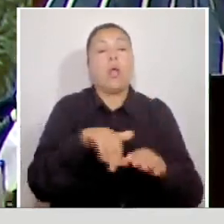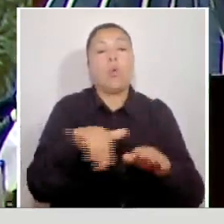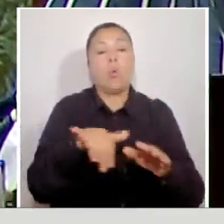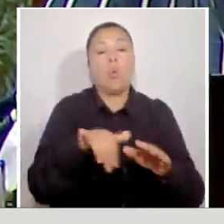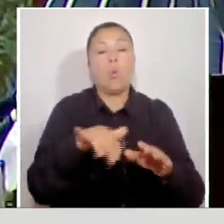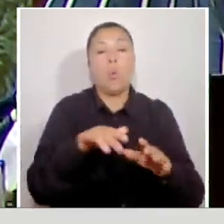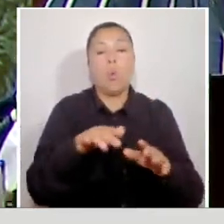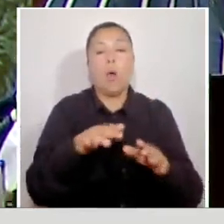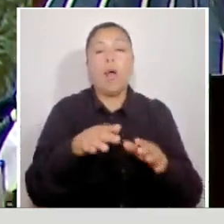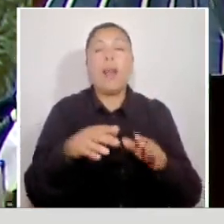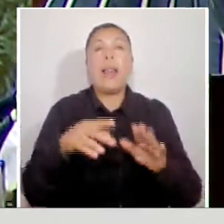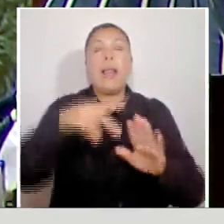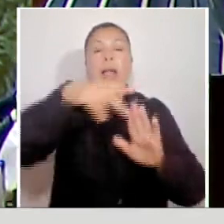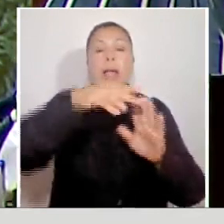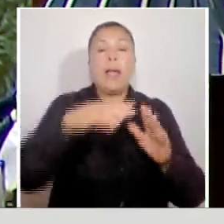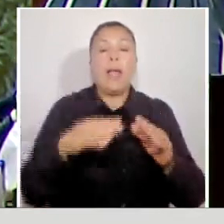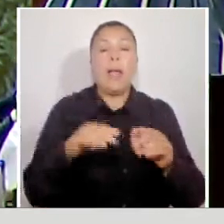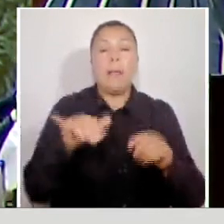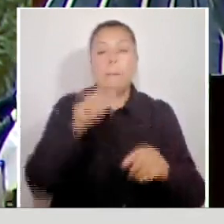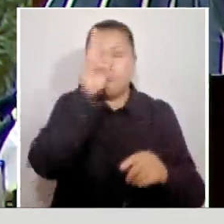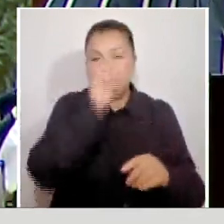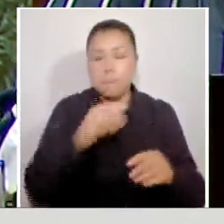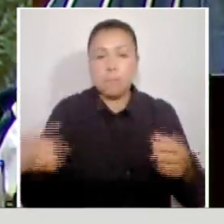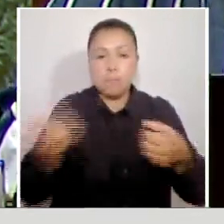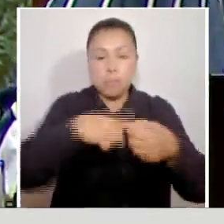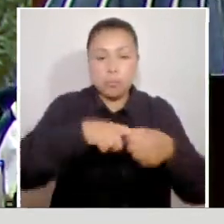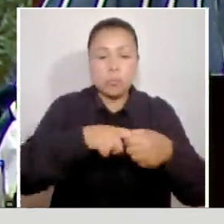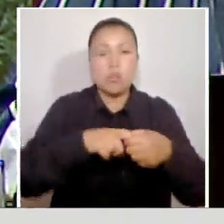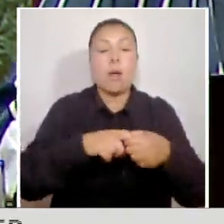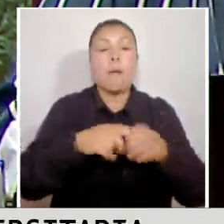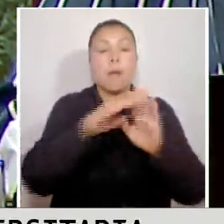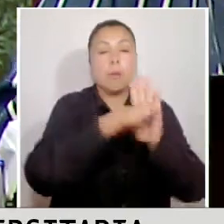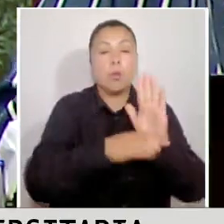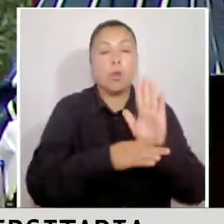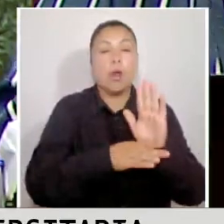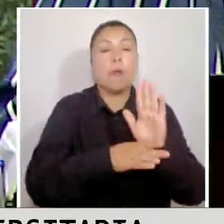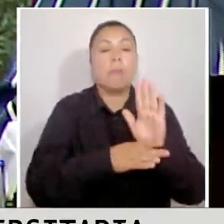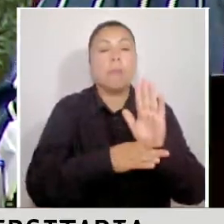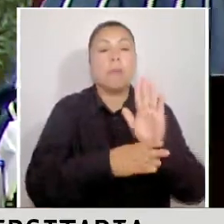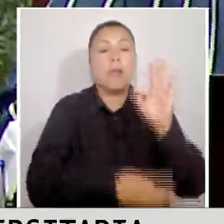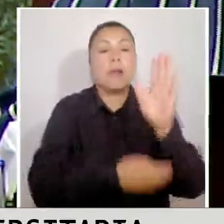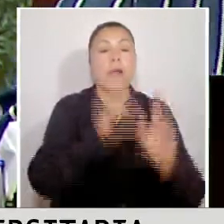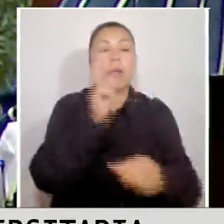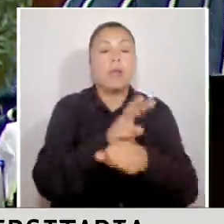Universitaria para las carreras y programas de pedagogía en